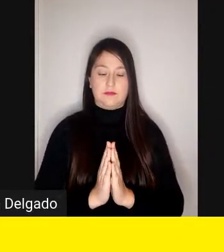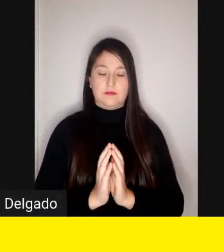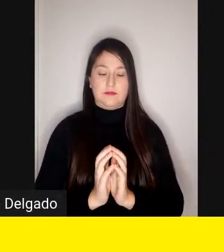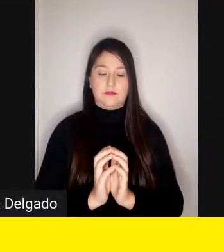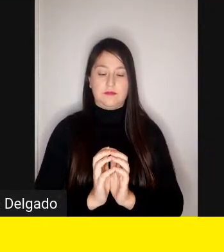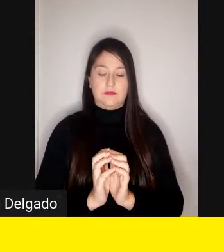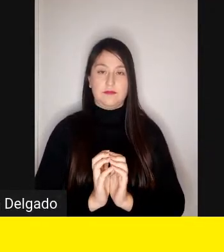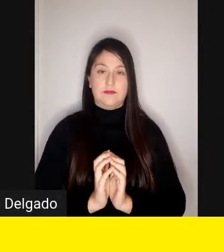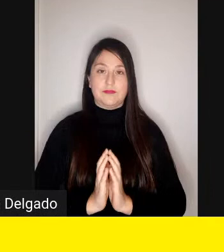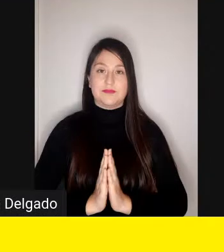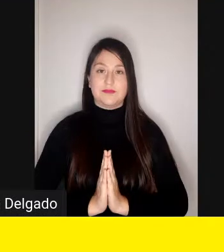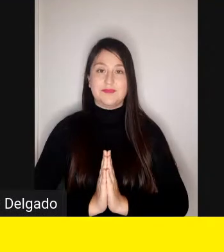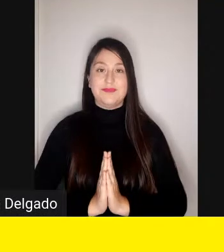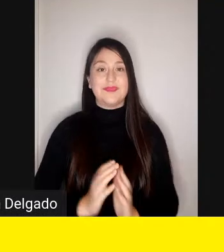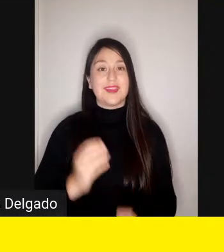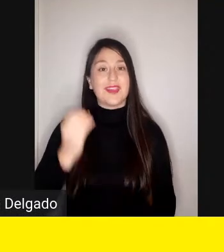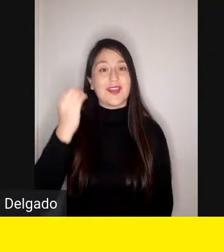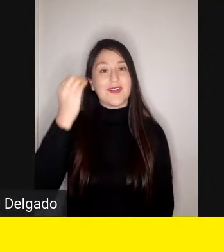Hola,